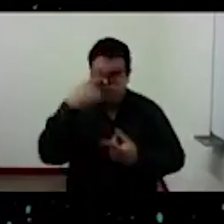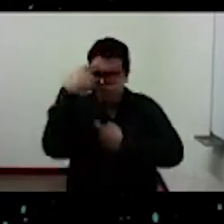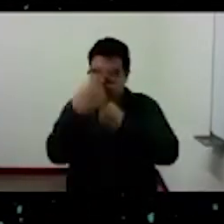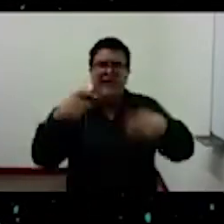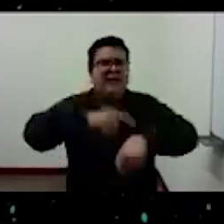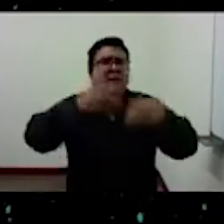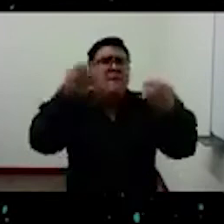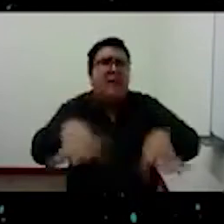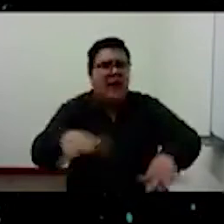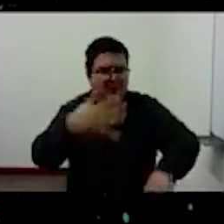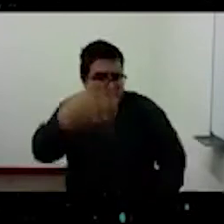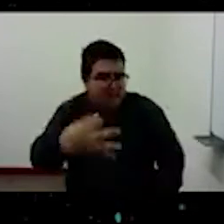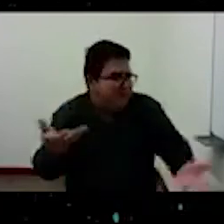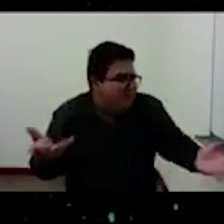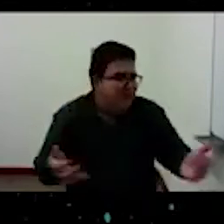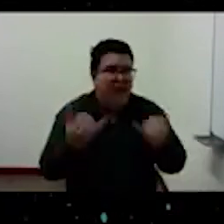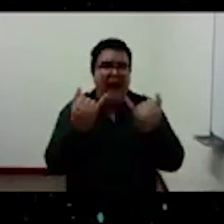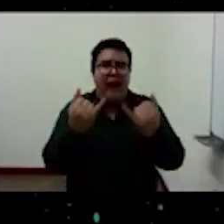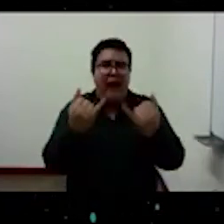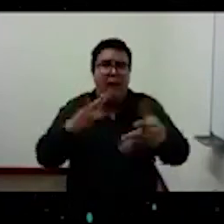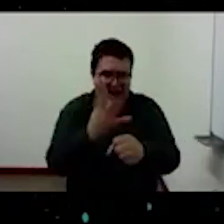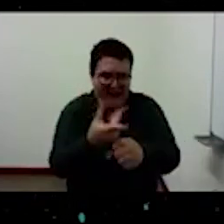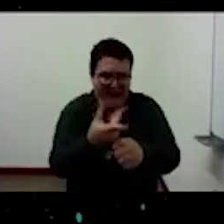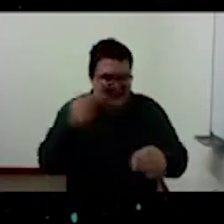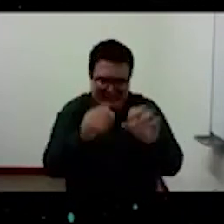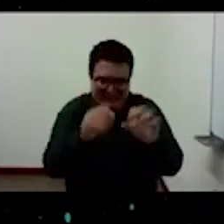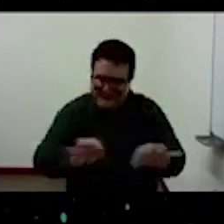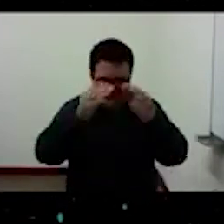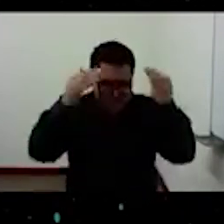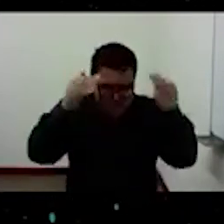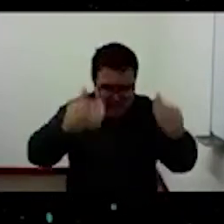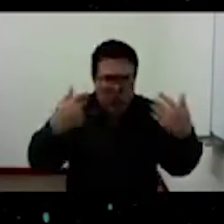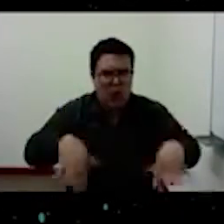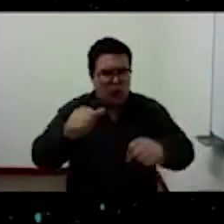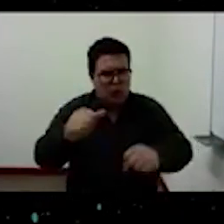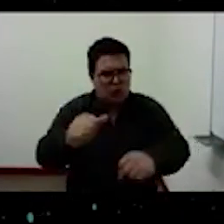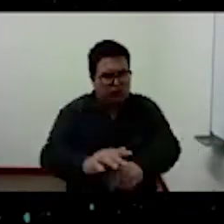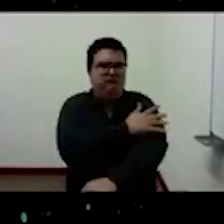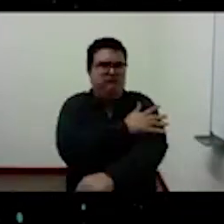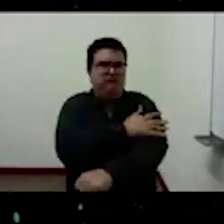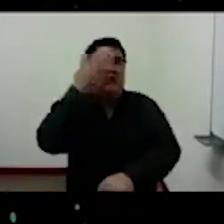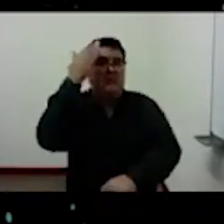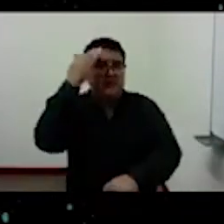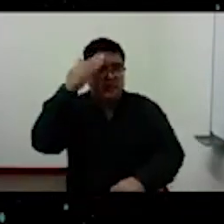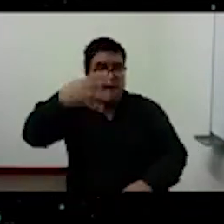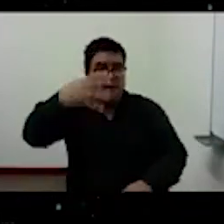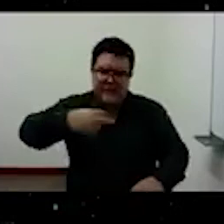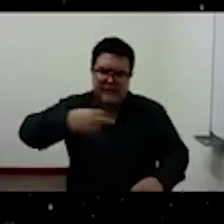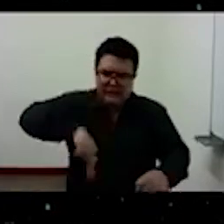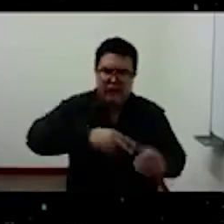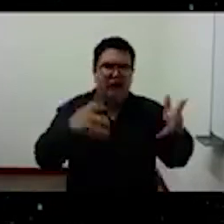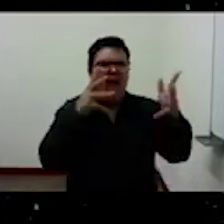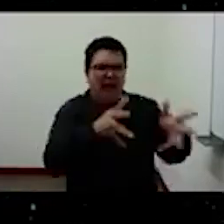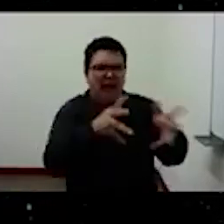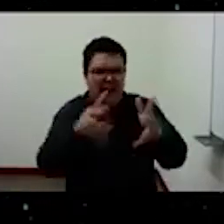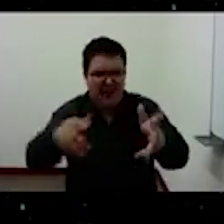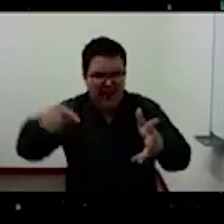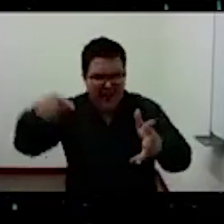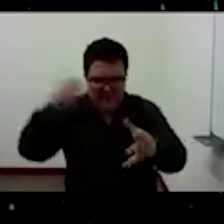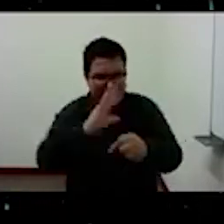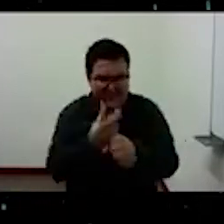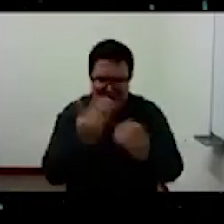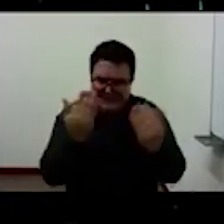el trabajo urgente que requiere la plástica, sino enquistada incluso en los currículos de la enseñanza actual del arte, lo